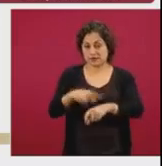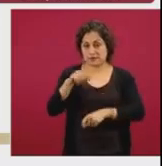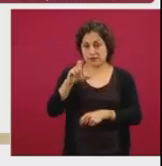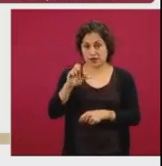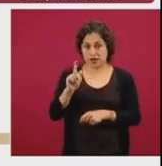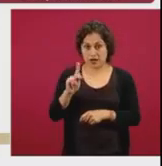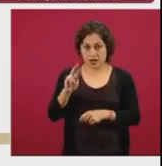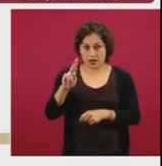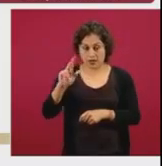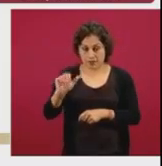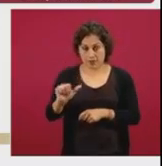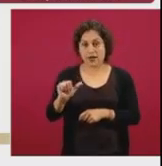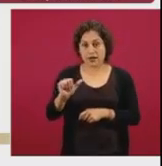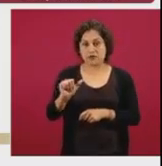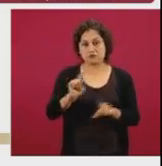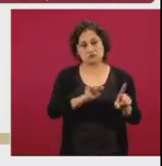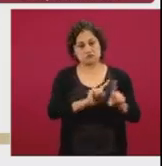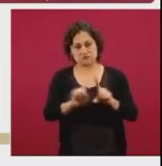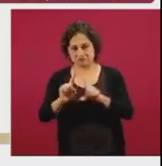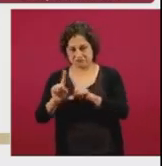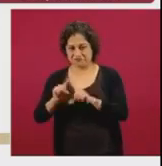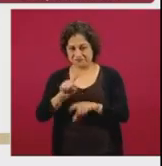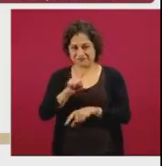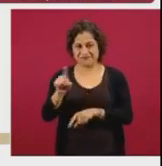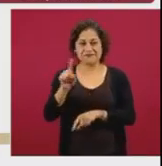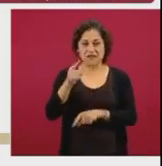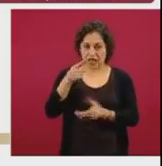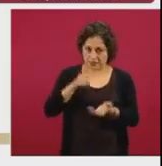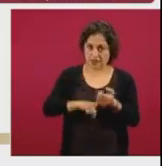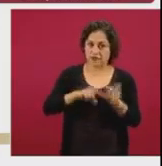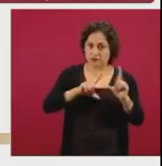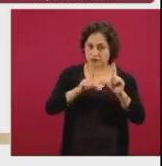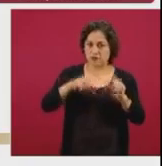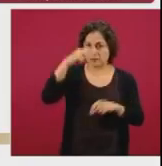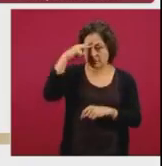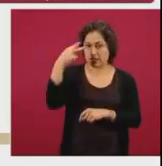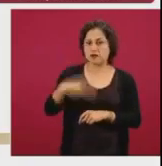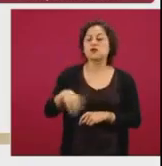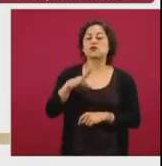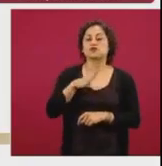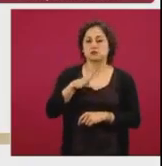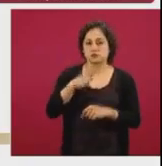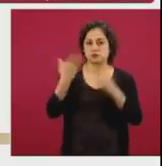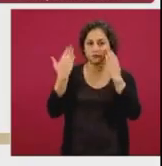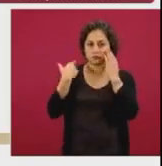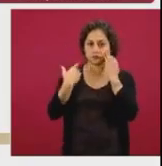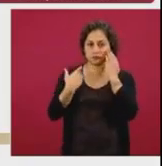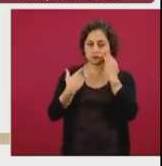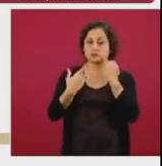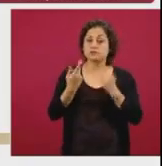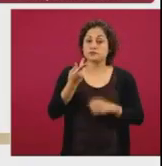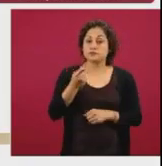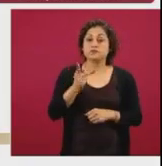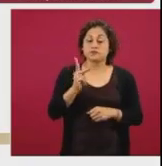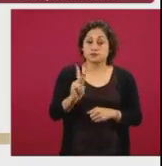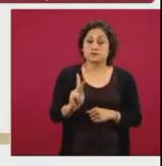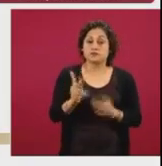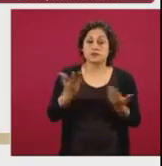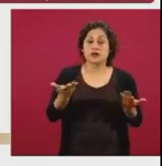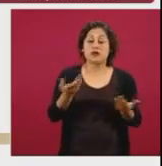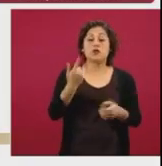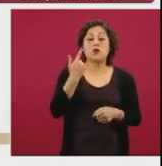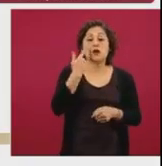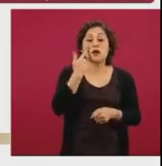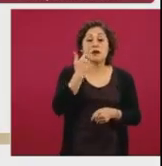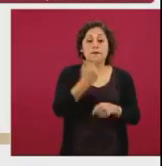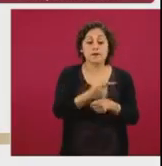de sus formas en México. Lamentablemente, el hecho de tener casos de lepra en niños indica que